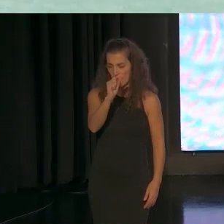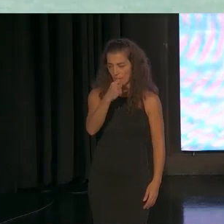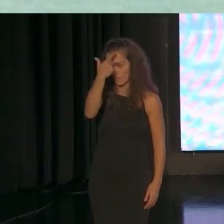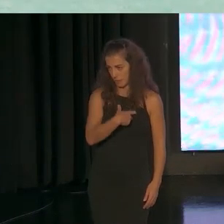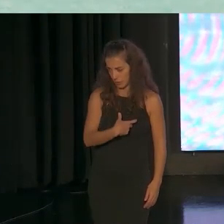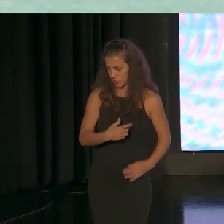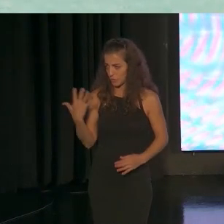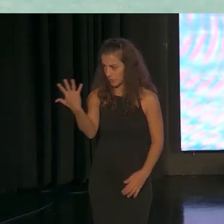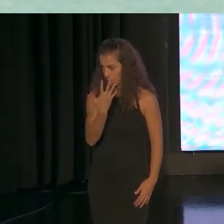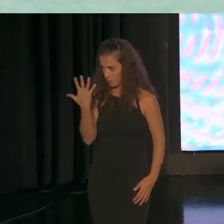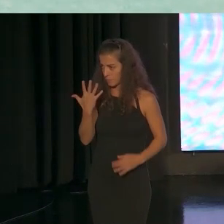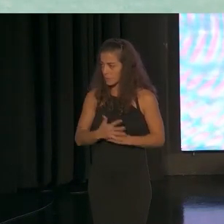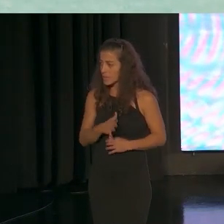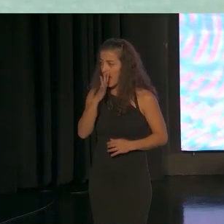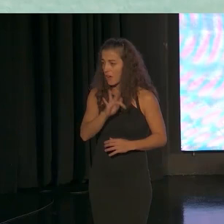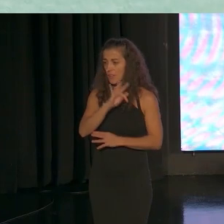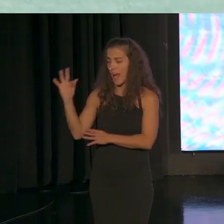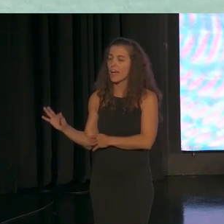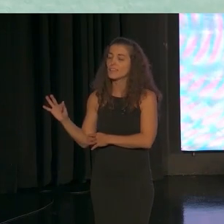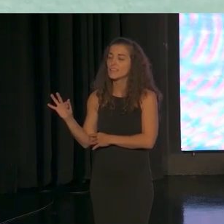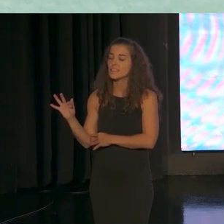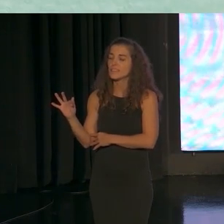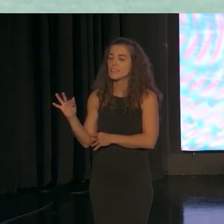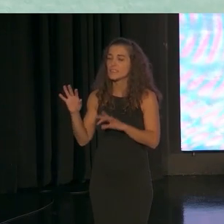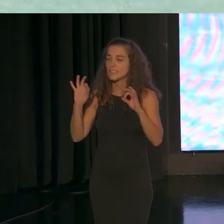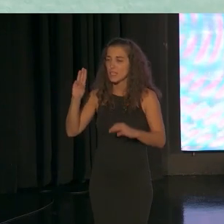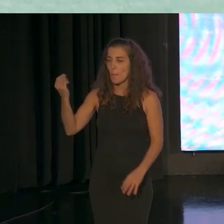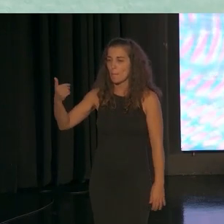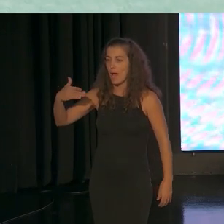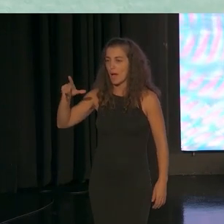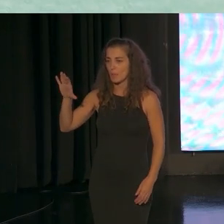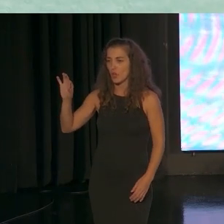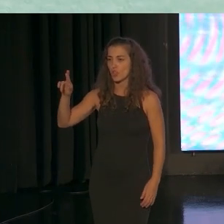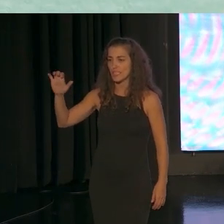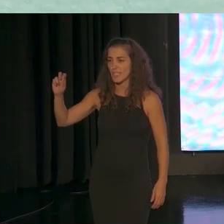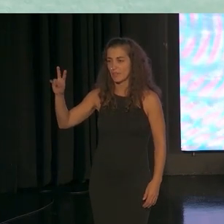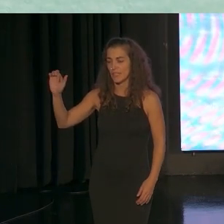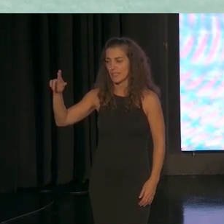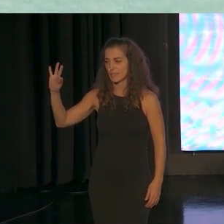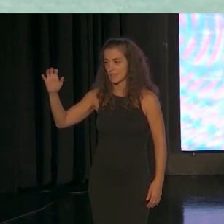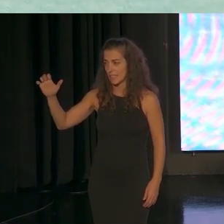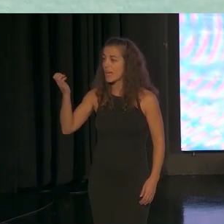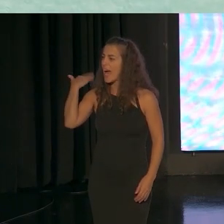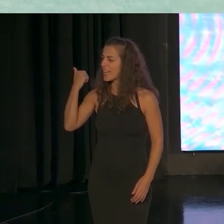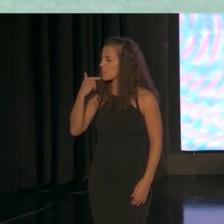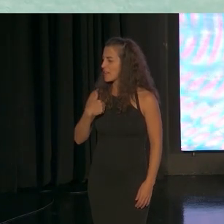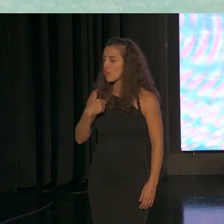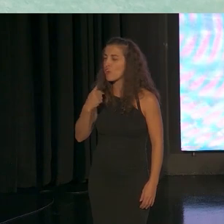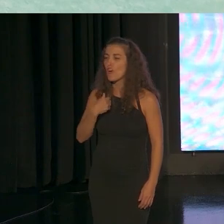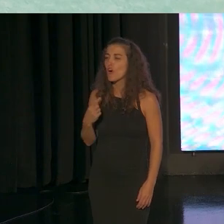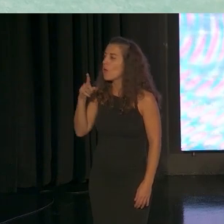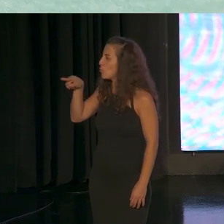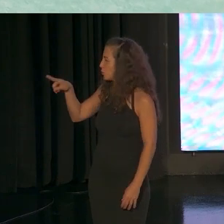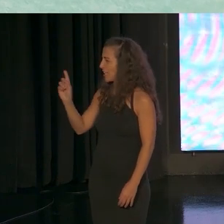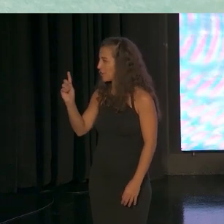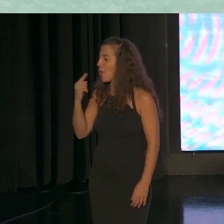servidora pero voy a dar la palabra a Pablo reberte Ayer me dijo no me llames de usted Llámame